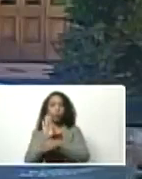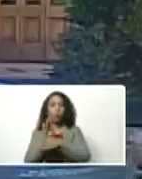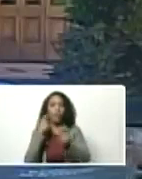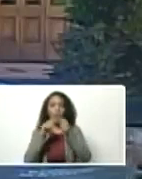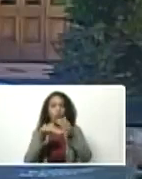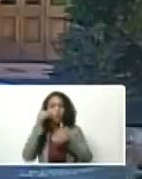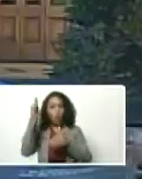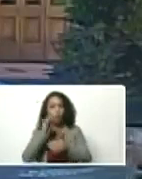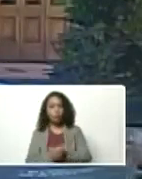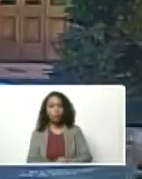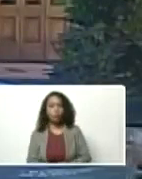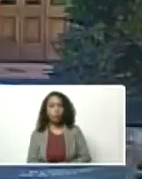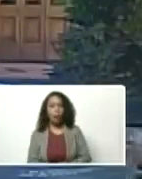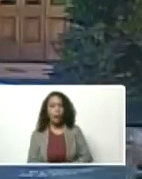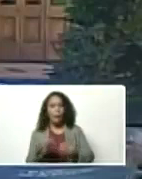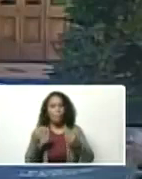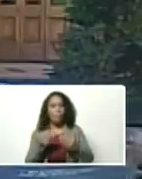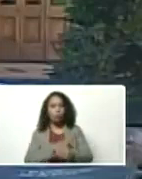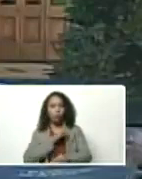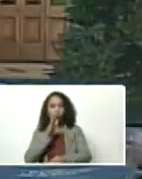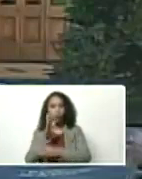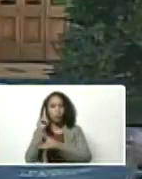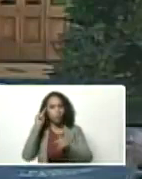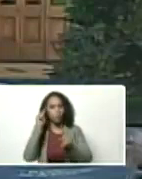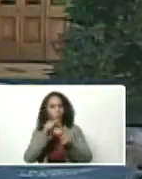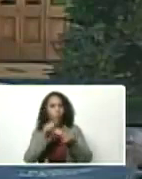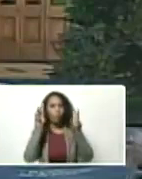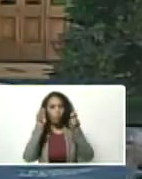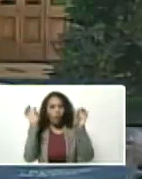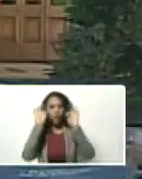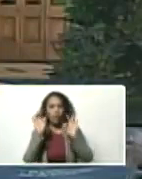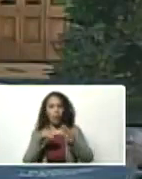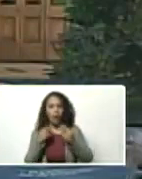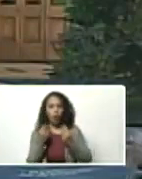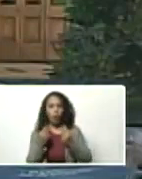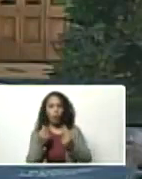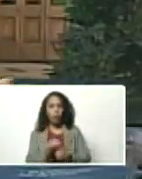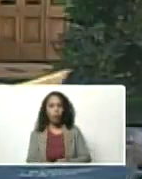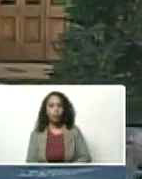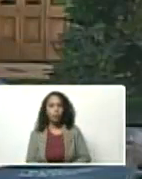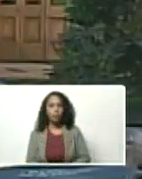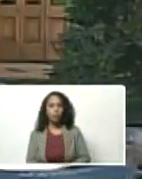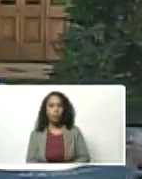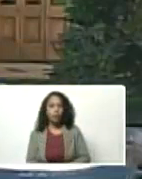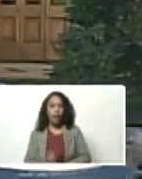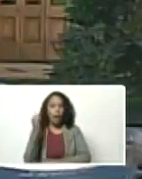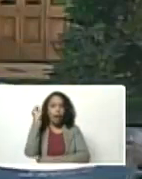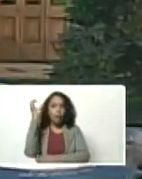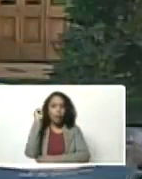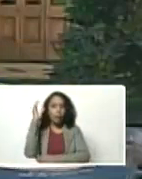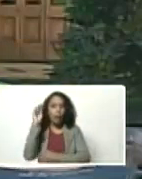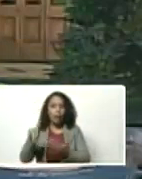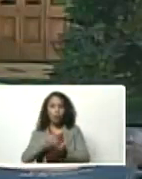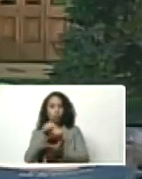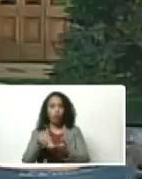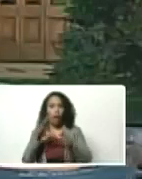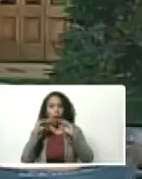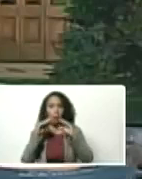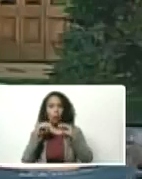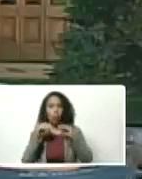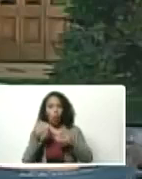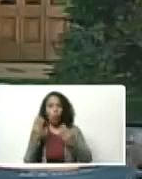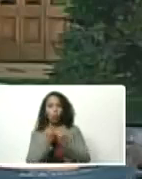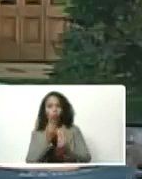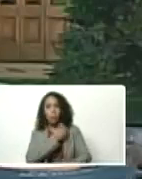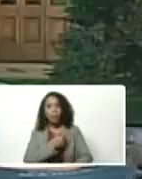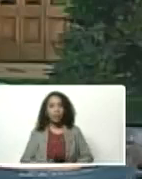exportación para ir hacia el nuevo modelo económico. La Asamblea Nacional, estuve hablando con el presidente